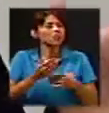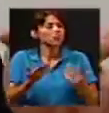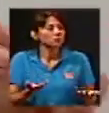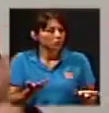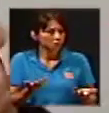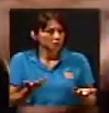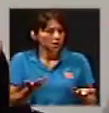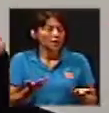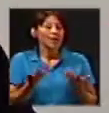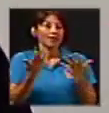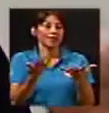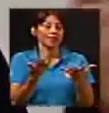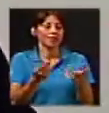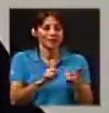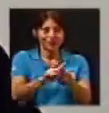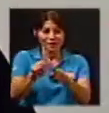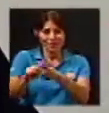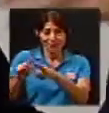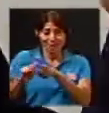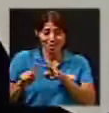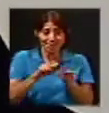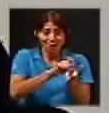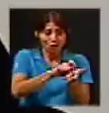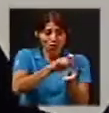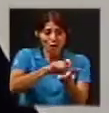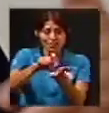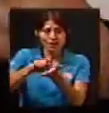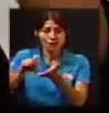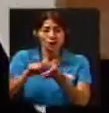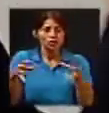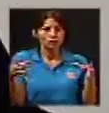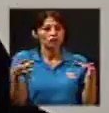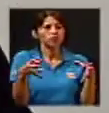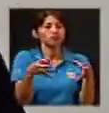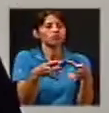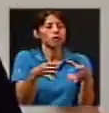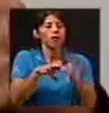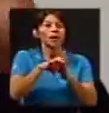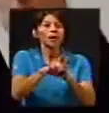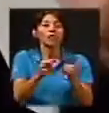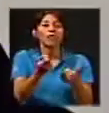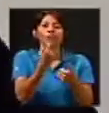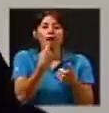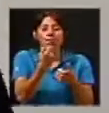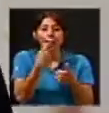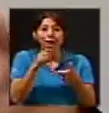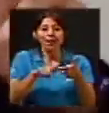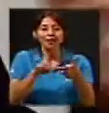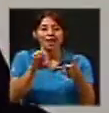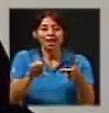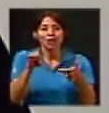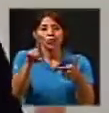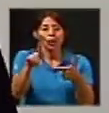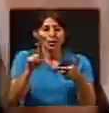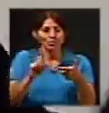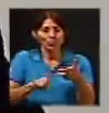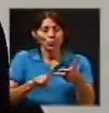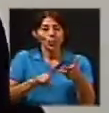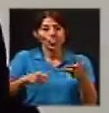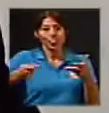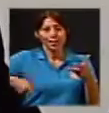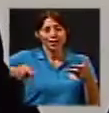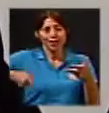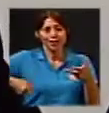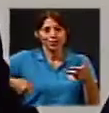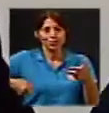poner juntas una serie de escuelas que ya existían, la de farmacia, la de educación, la de derecho, pero